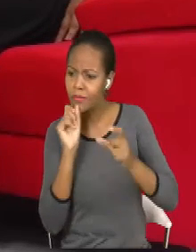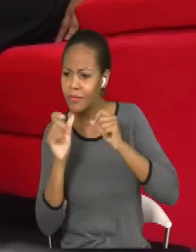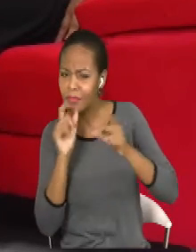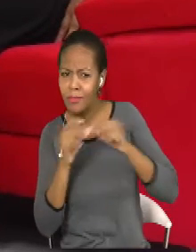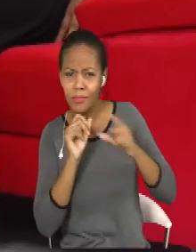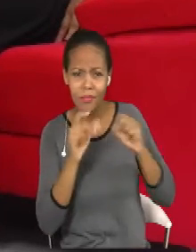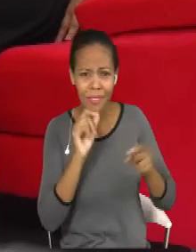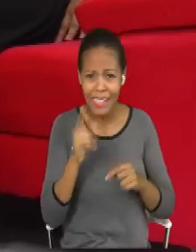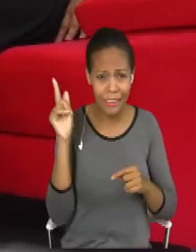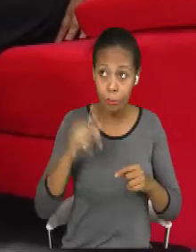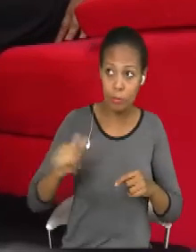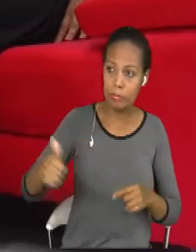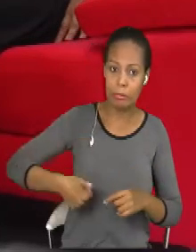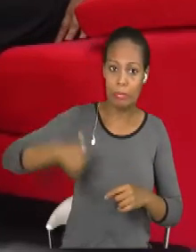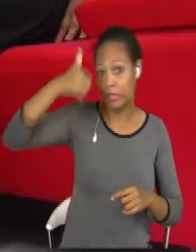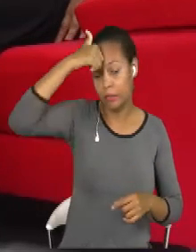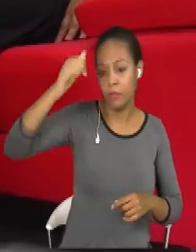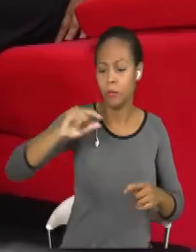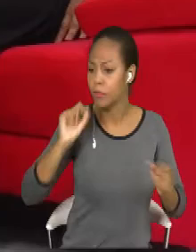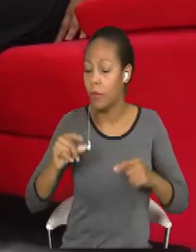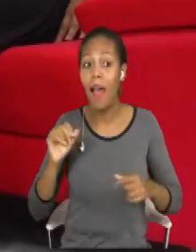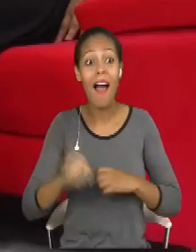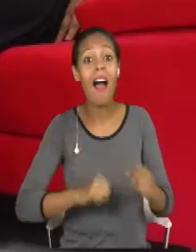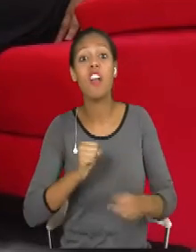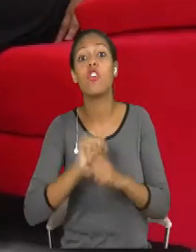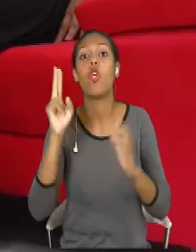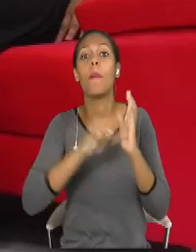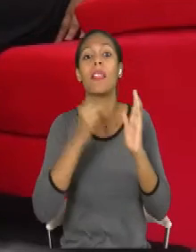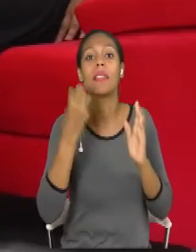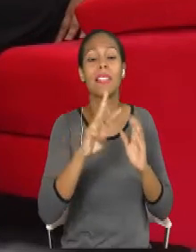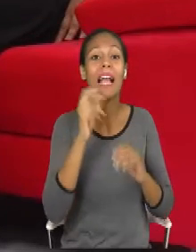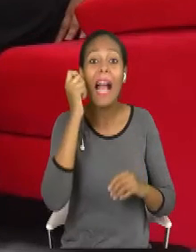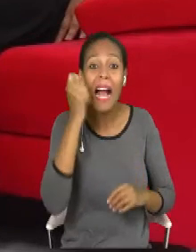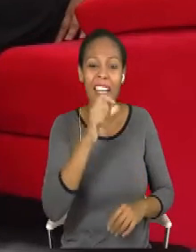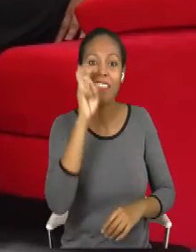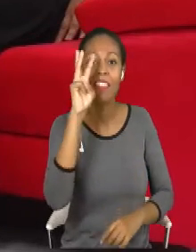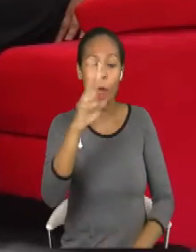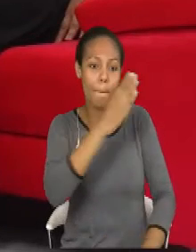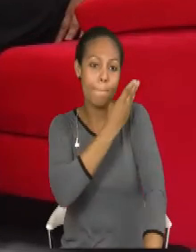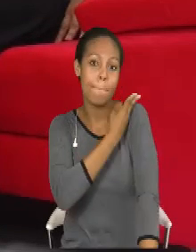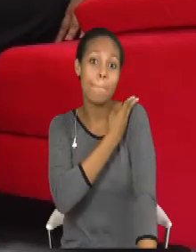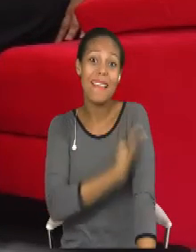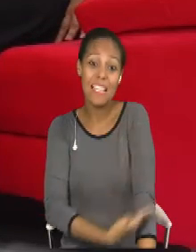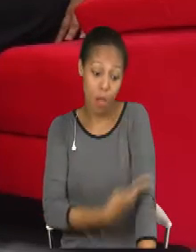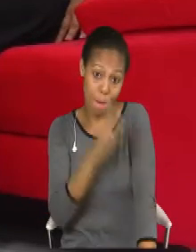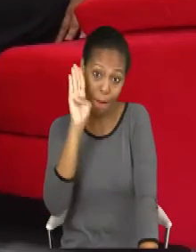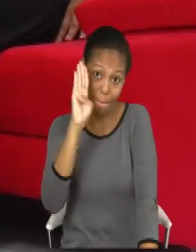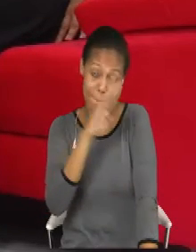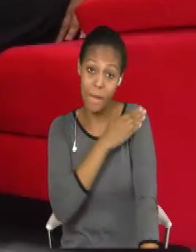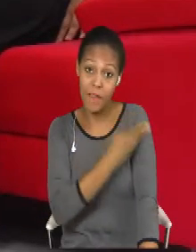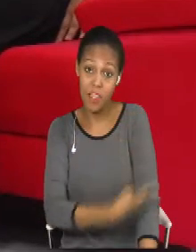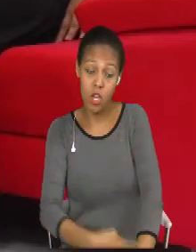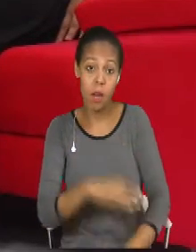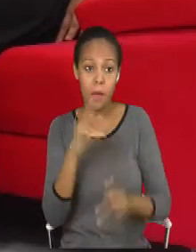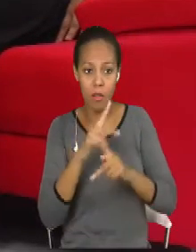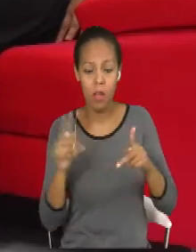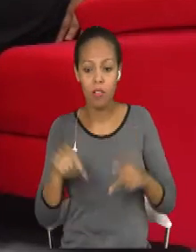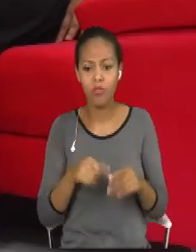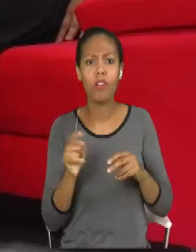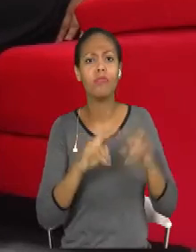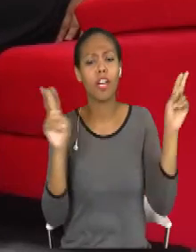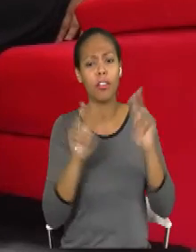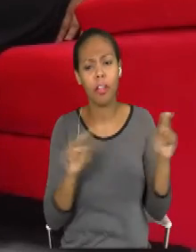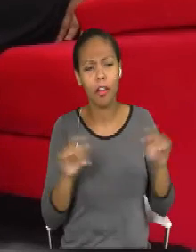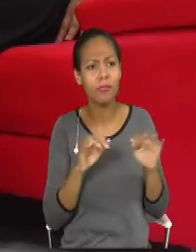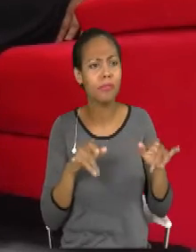mundial, para el año 2013 casi 3 billones de personas tenían acceso a Internet. Entonces, sí, casi la mitad